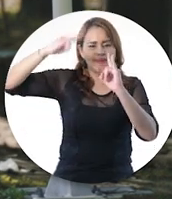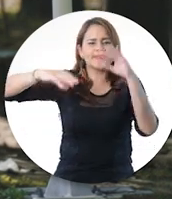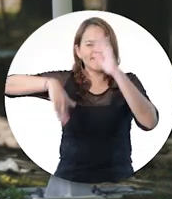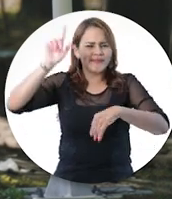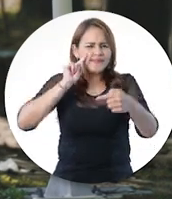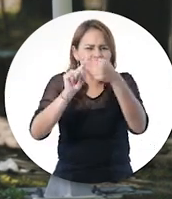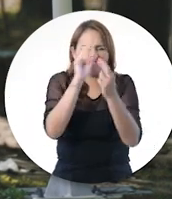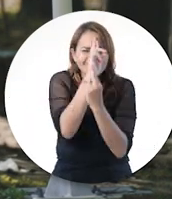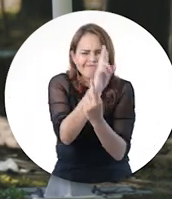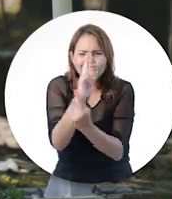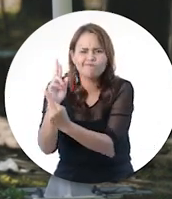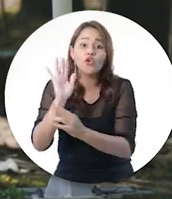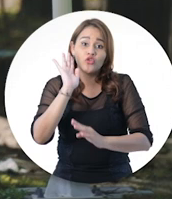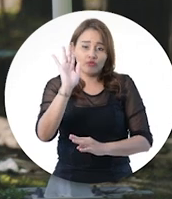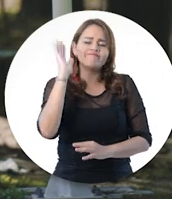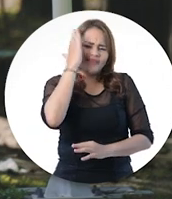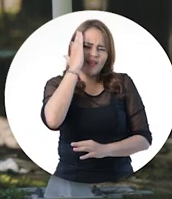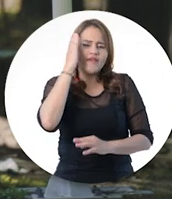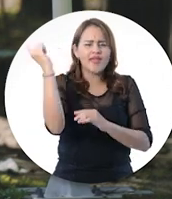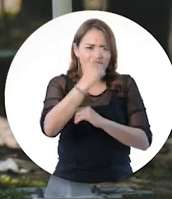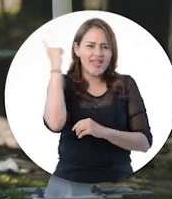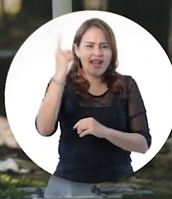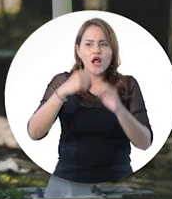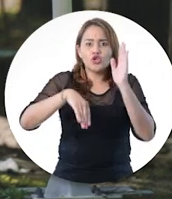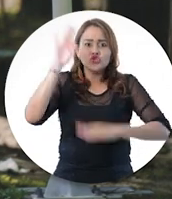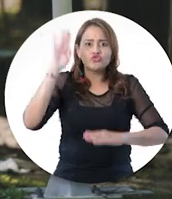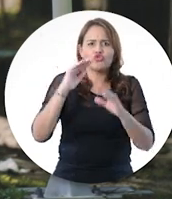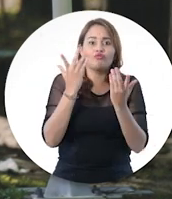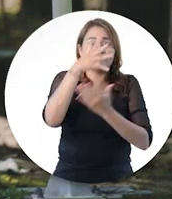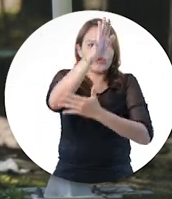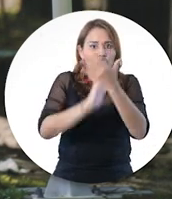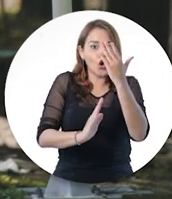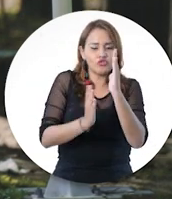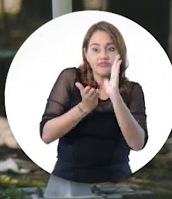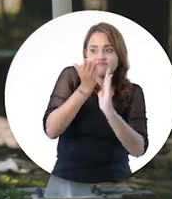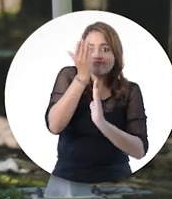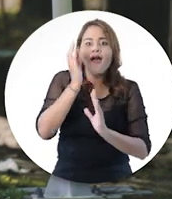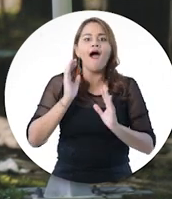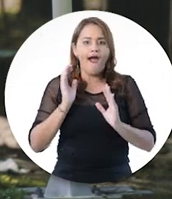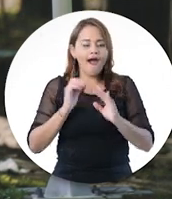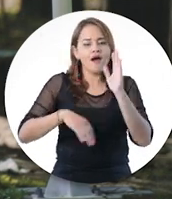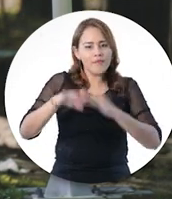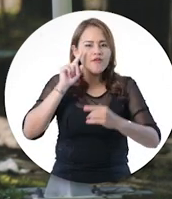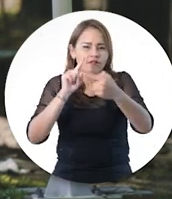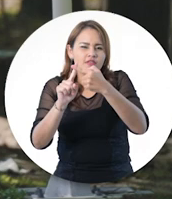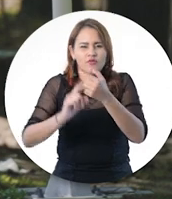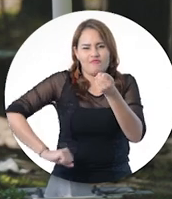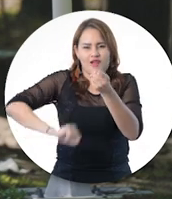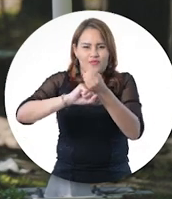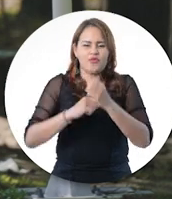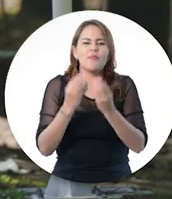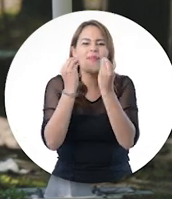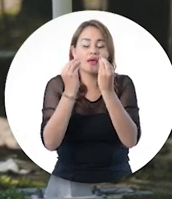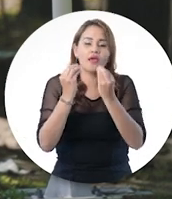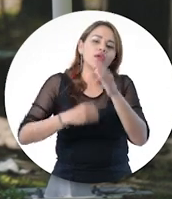sigue reconociendo a los estudiantes de la modalidad pregrado y distancia por su rendimiento académico. Estas exoneraciones buscan mejorar el